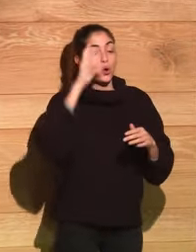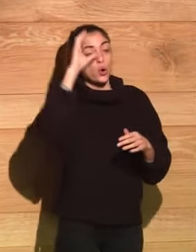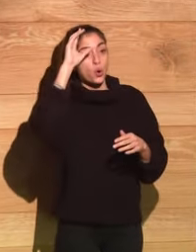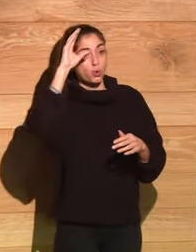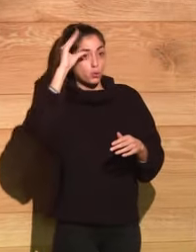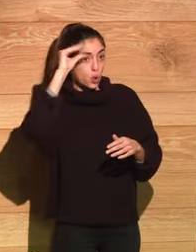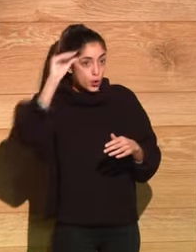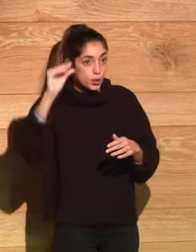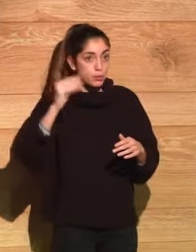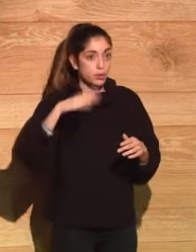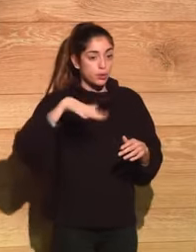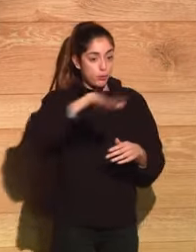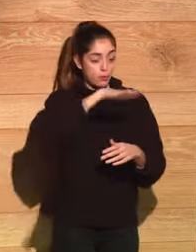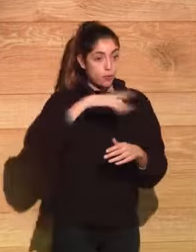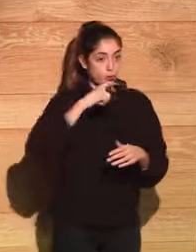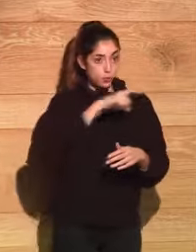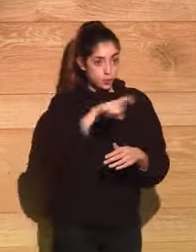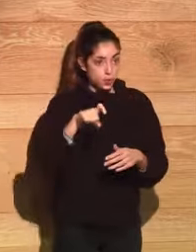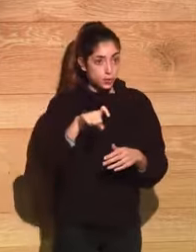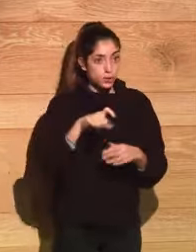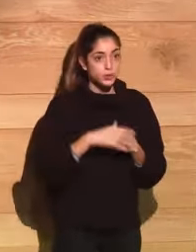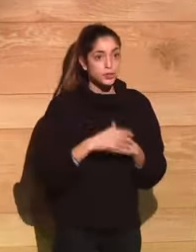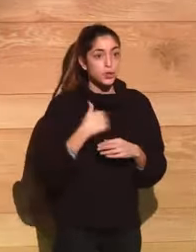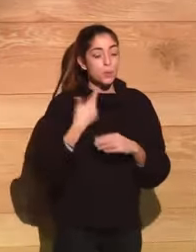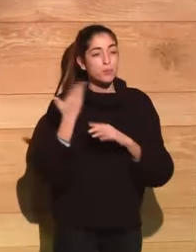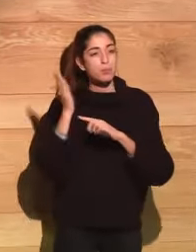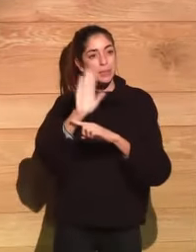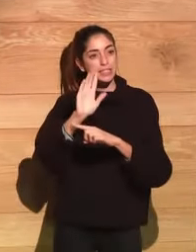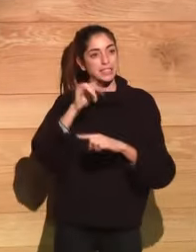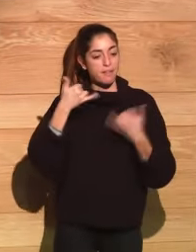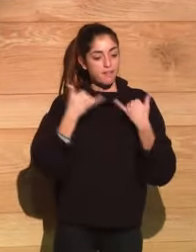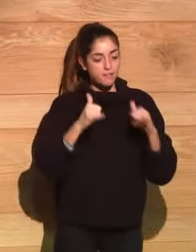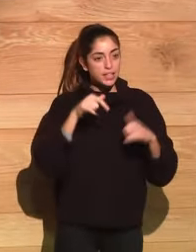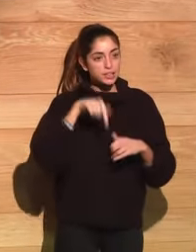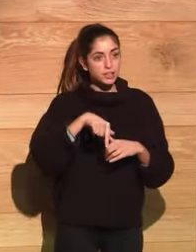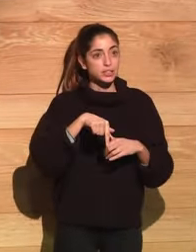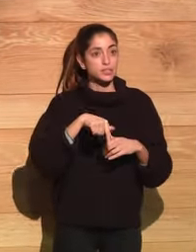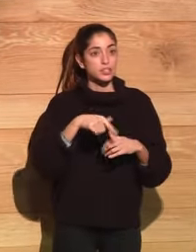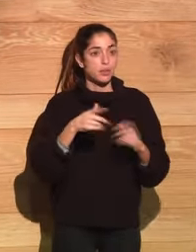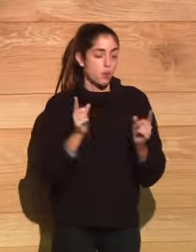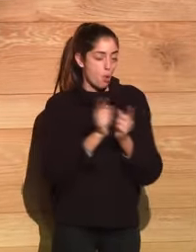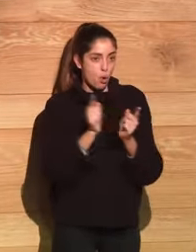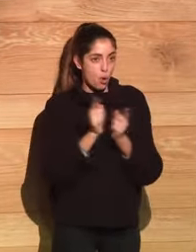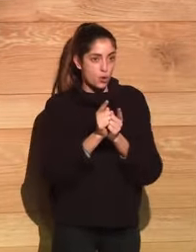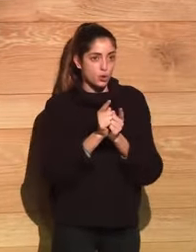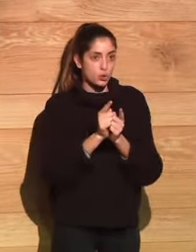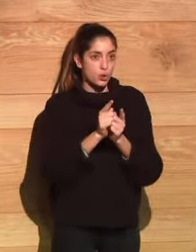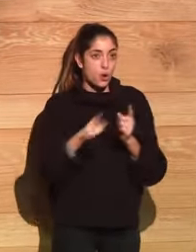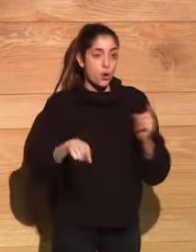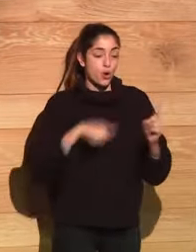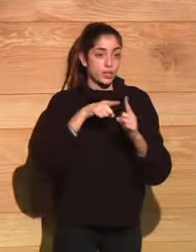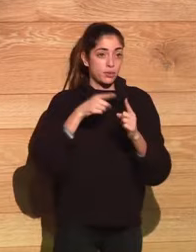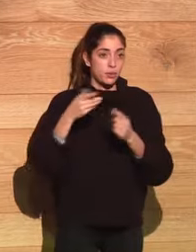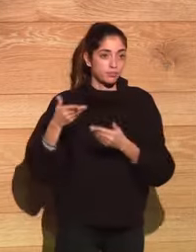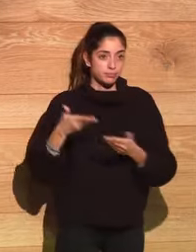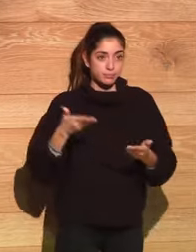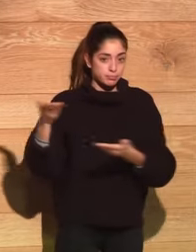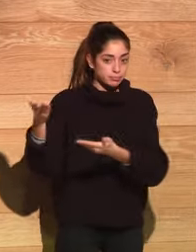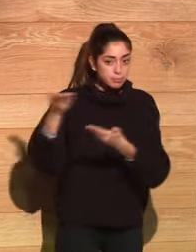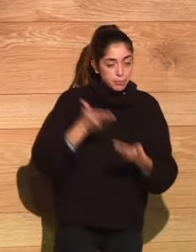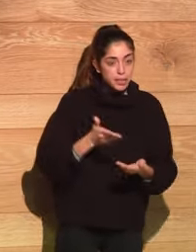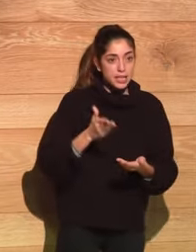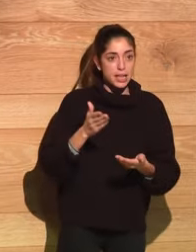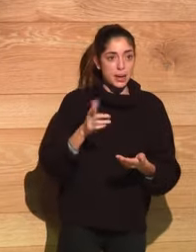verdad es que, bueno, solo quiero presentar este evento muy brevemente para dar enseguida paso a nuestros